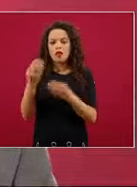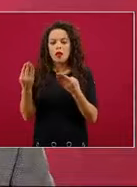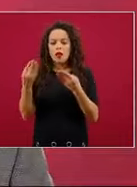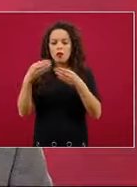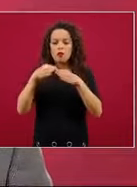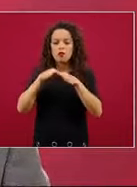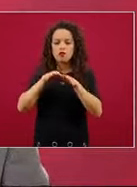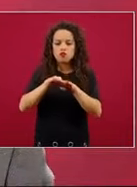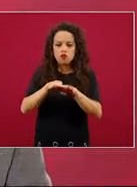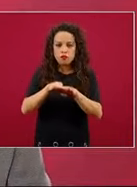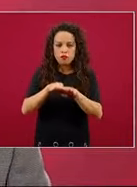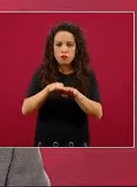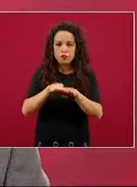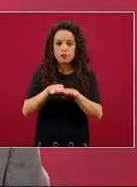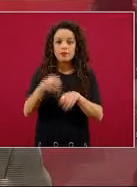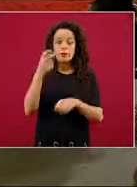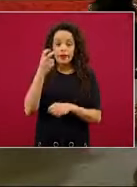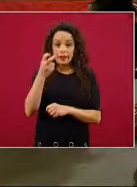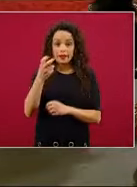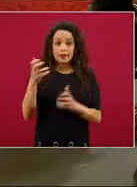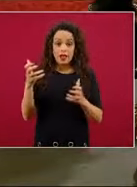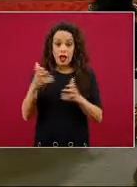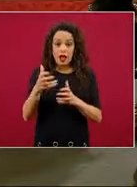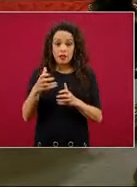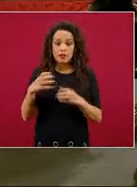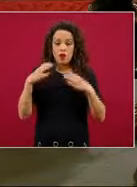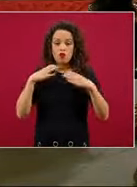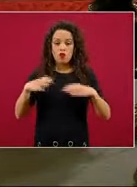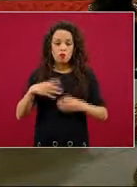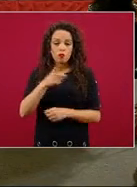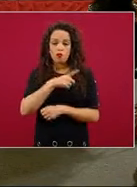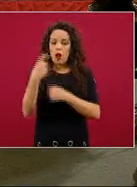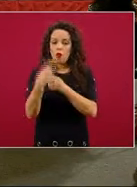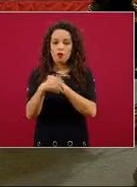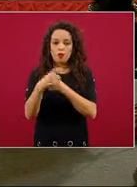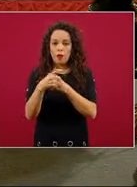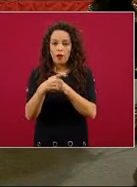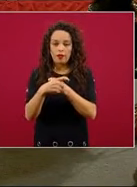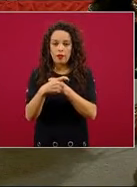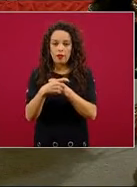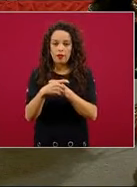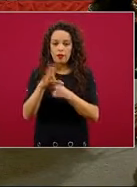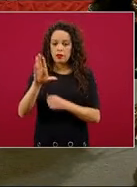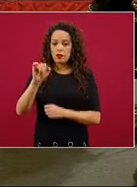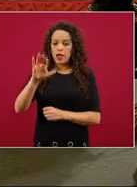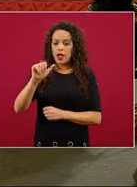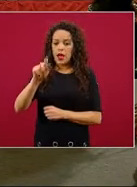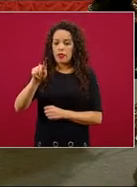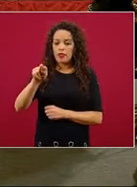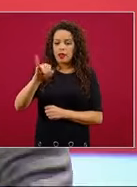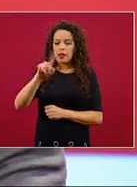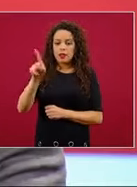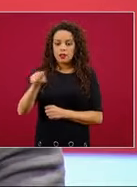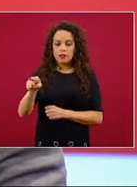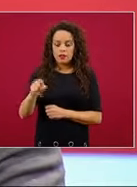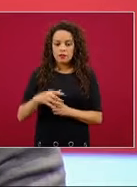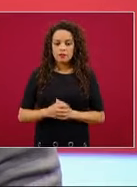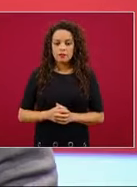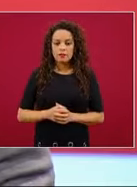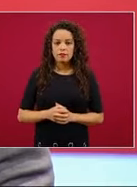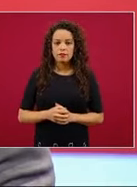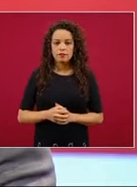el organismo genera cicatrización, y esto es una cicatrización difusa, se